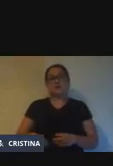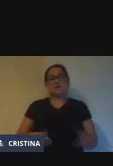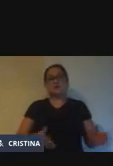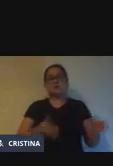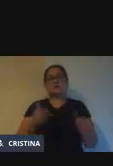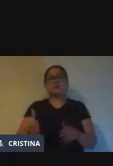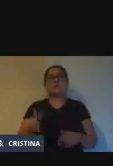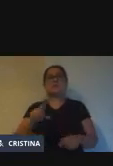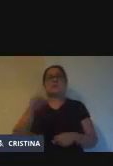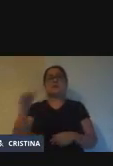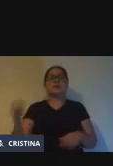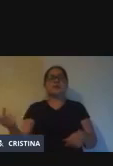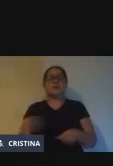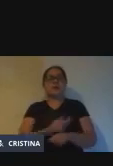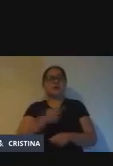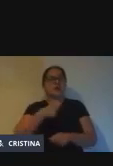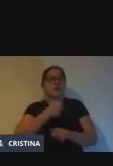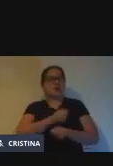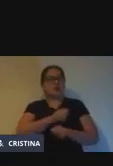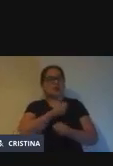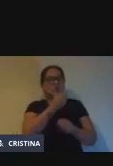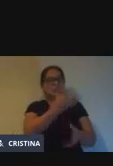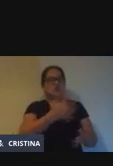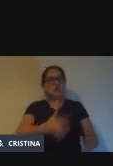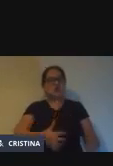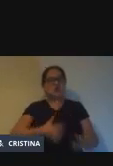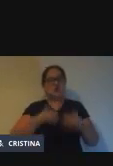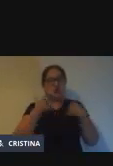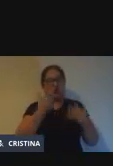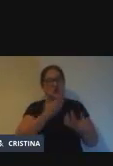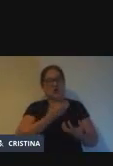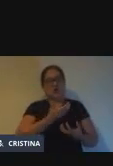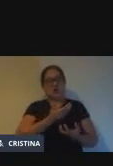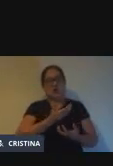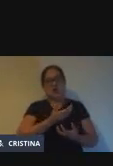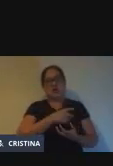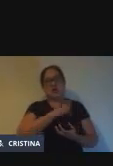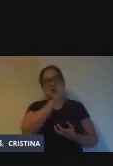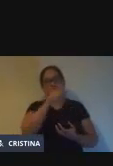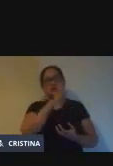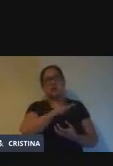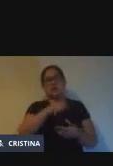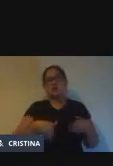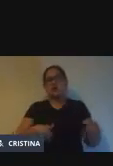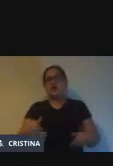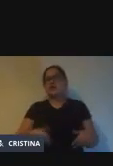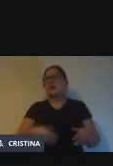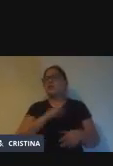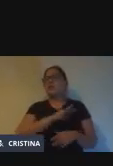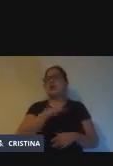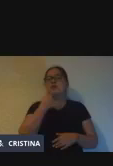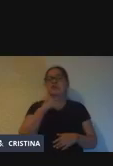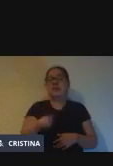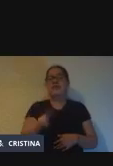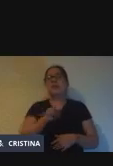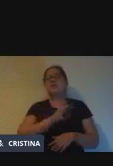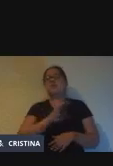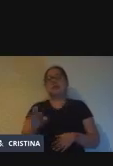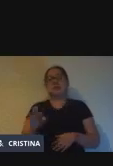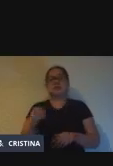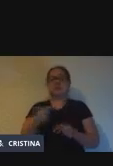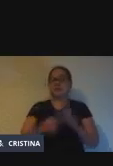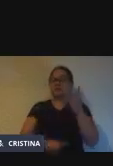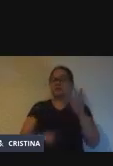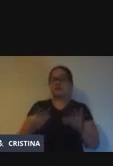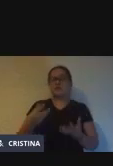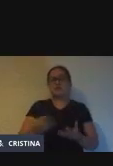ni me desahogo, ni puedo sacarlo, ni puedo entonces quejarme, ni puedo decirlo, y eso